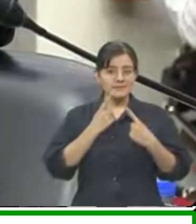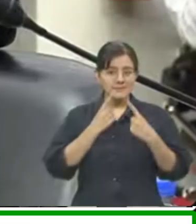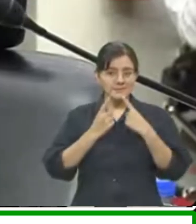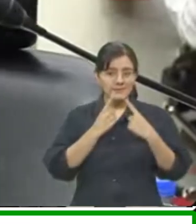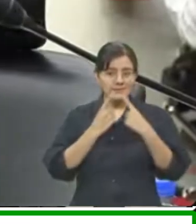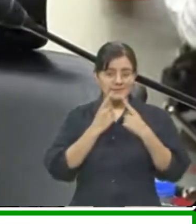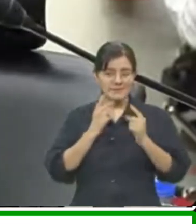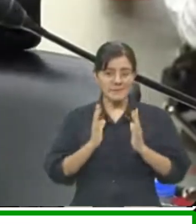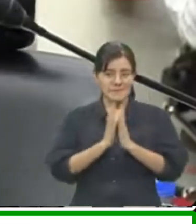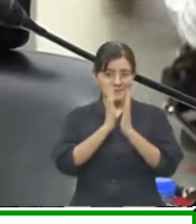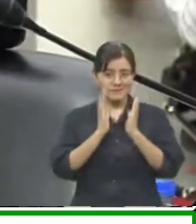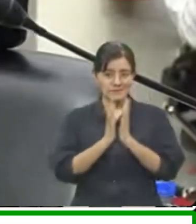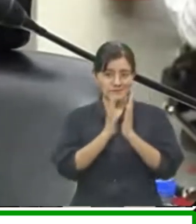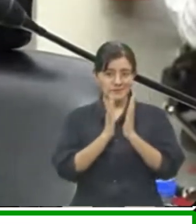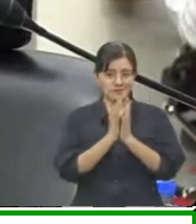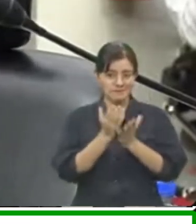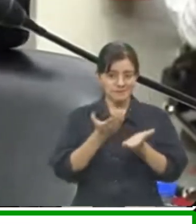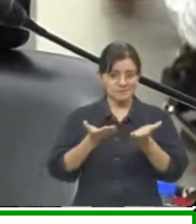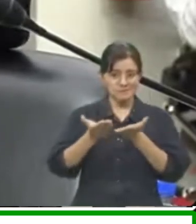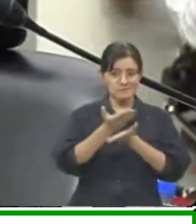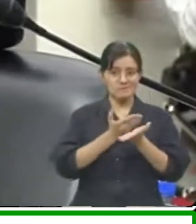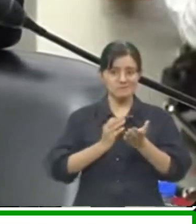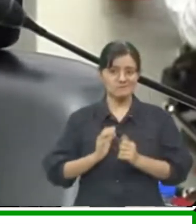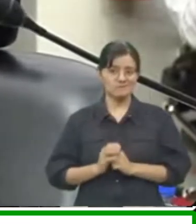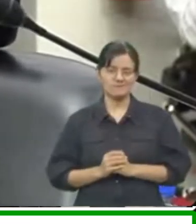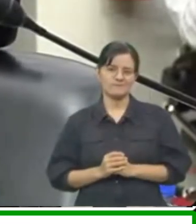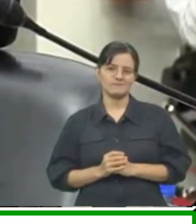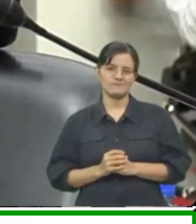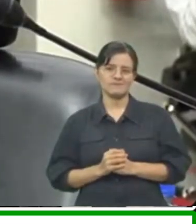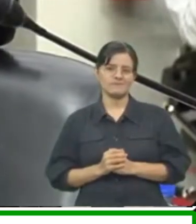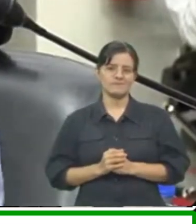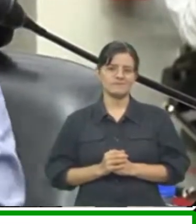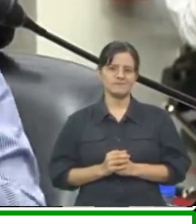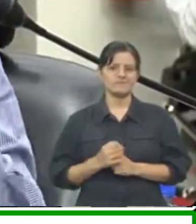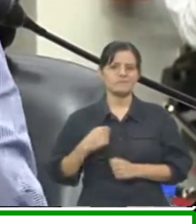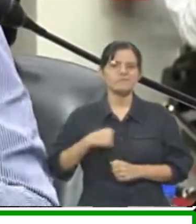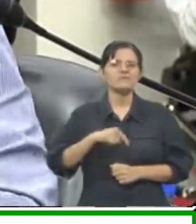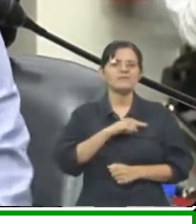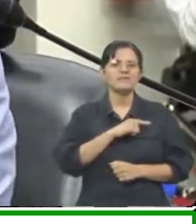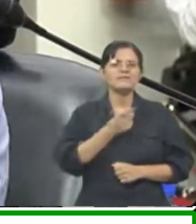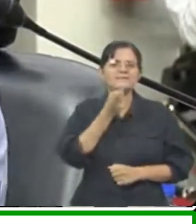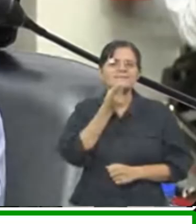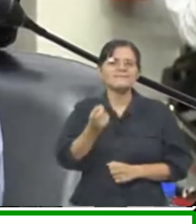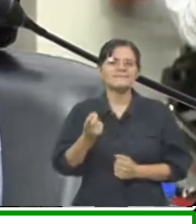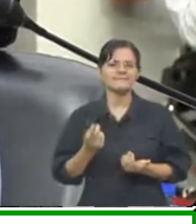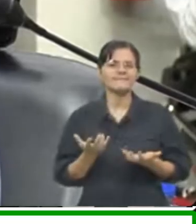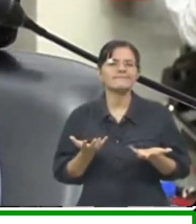democrático. ¿Qué les decimos nosotros? Los invitamos a tener